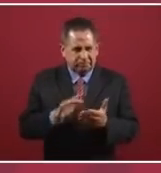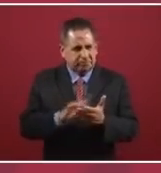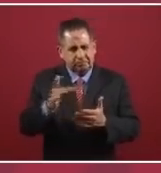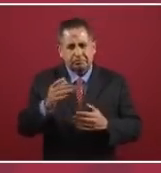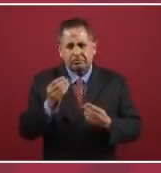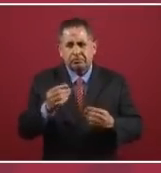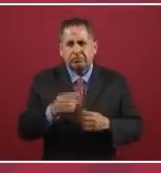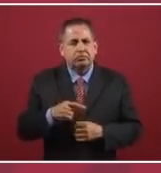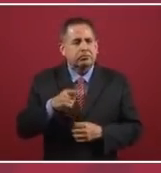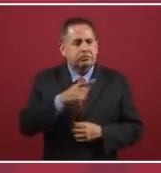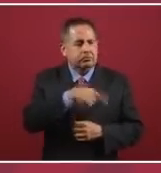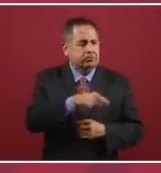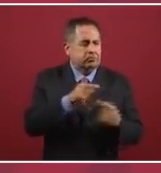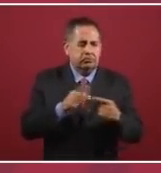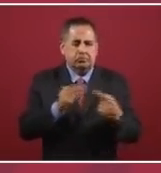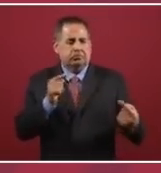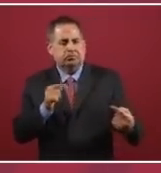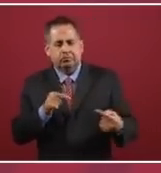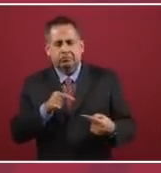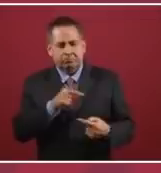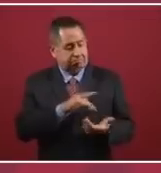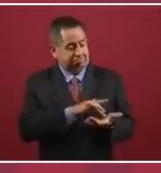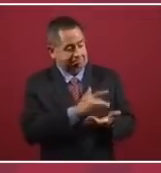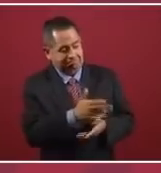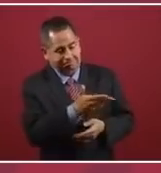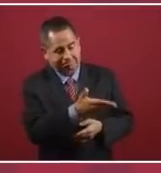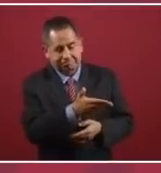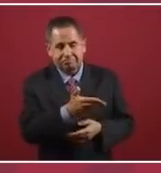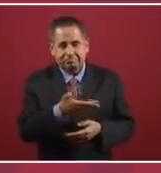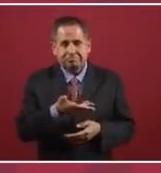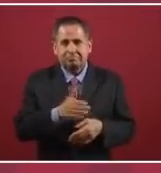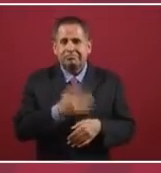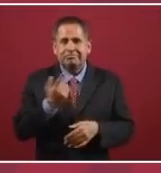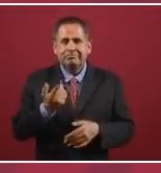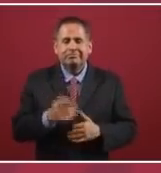a los opositores porque